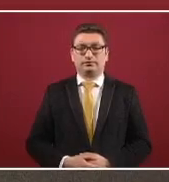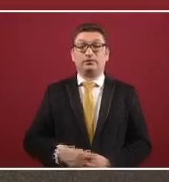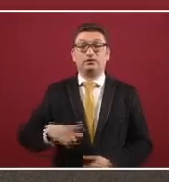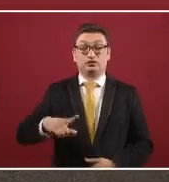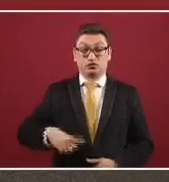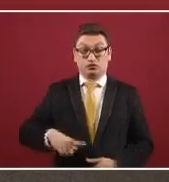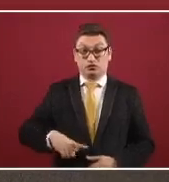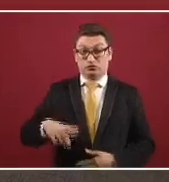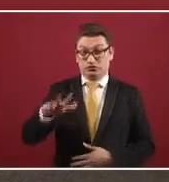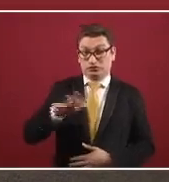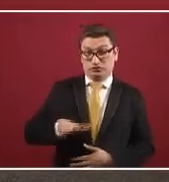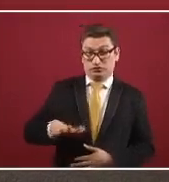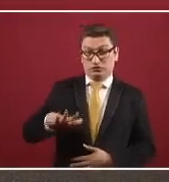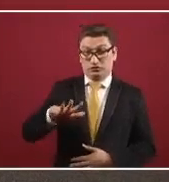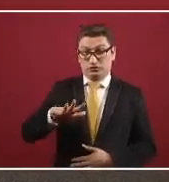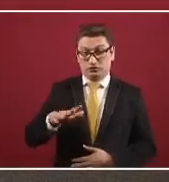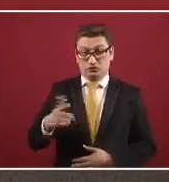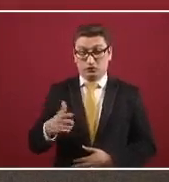Guanajuato y el de Jalisco,